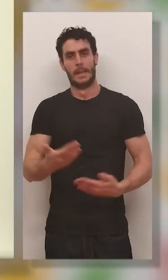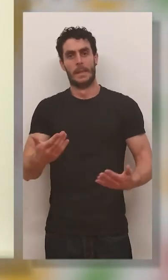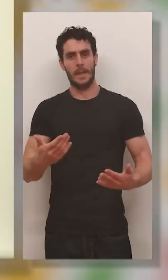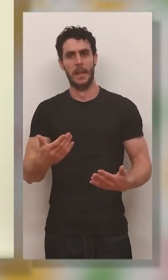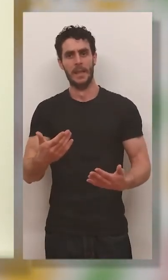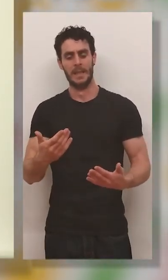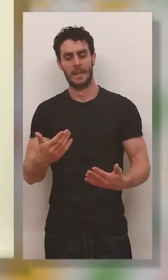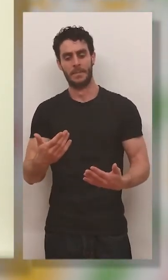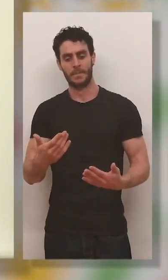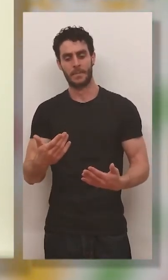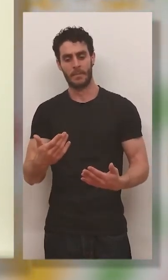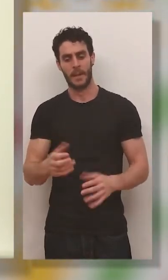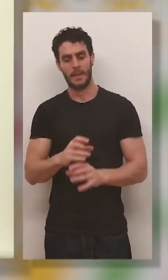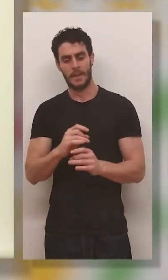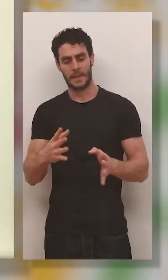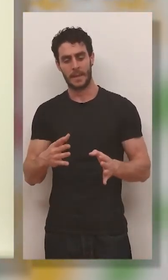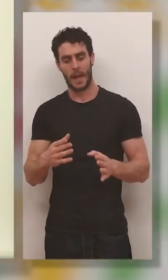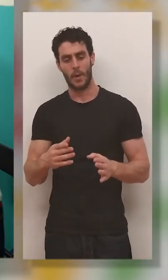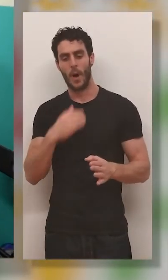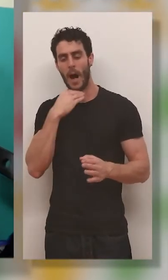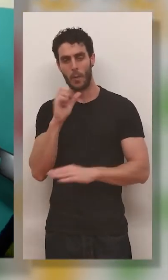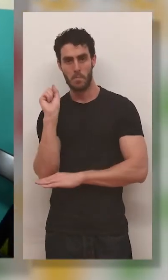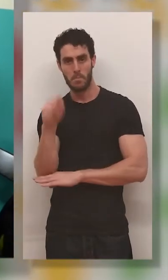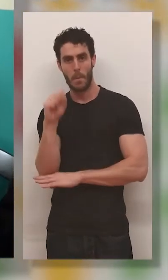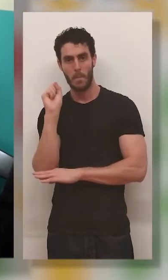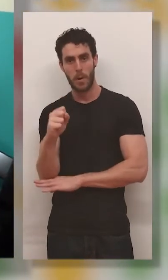y algo circular le da.